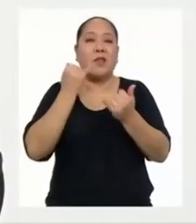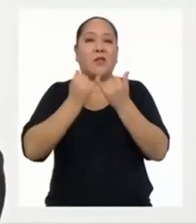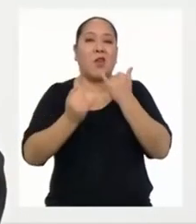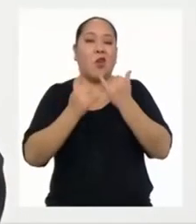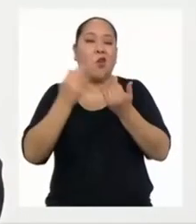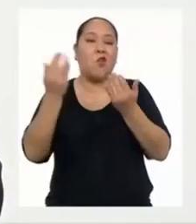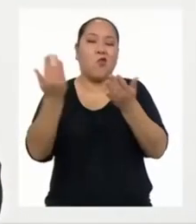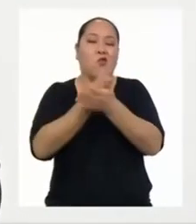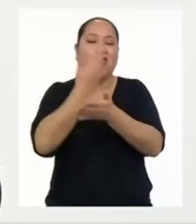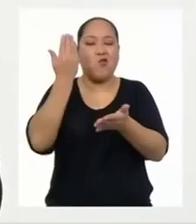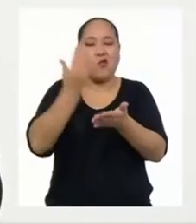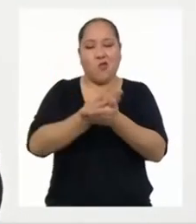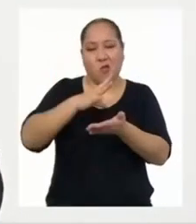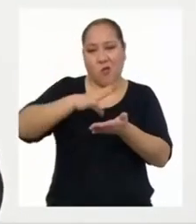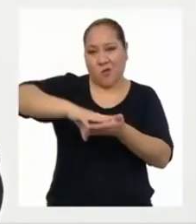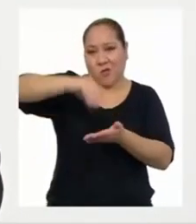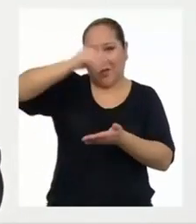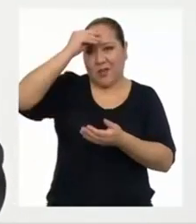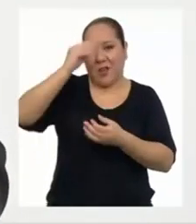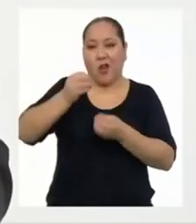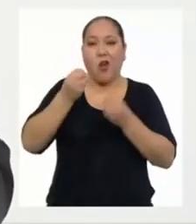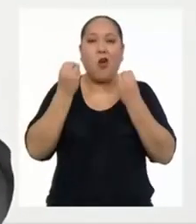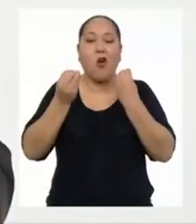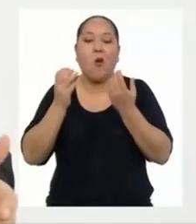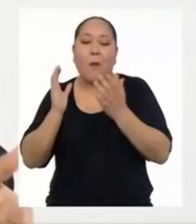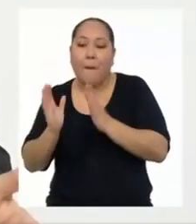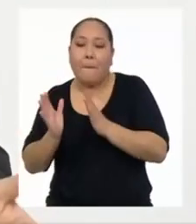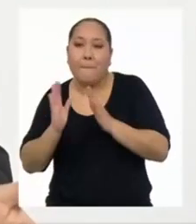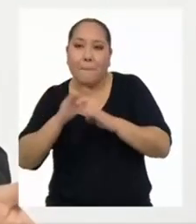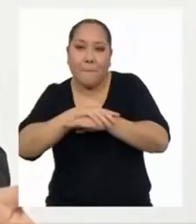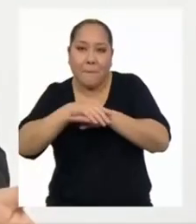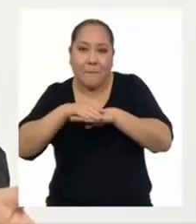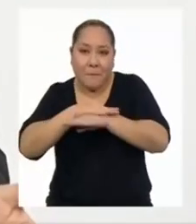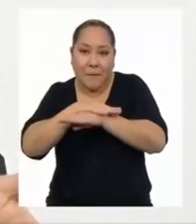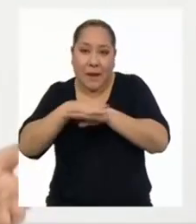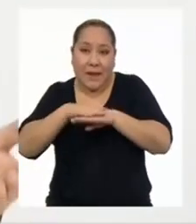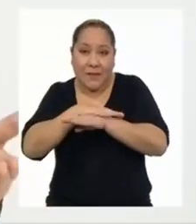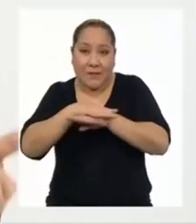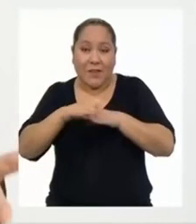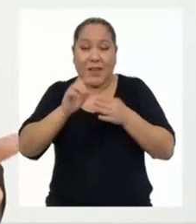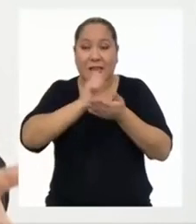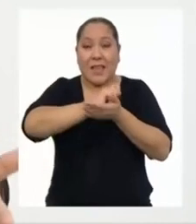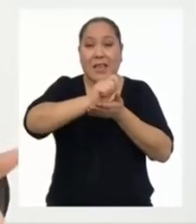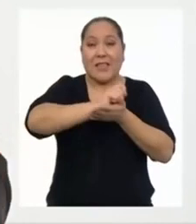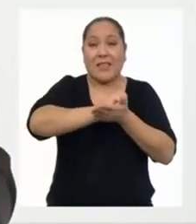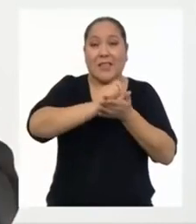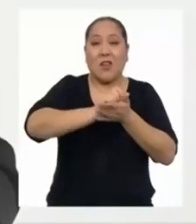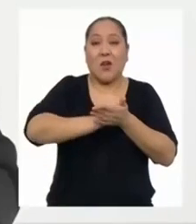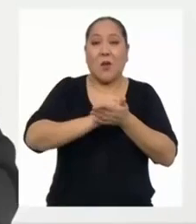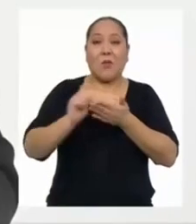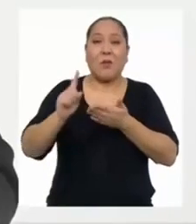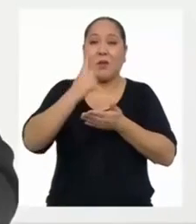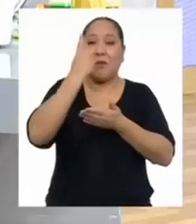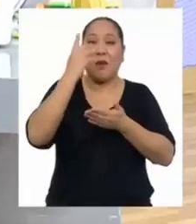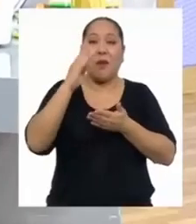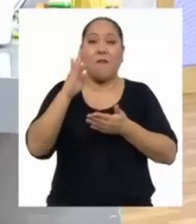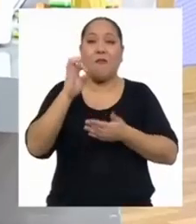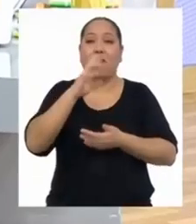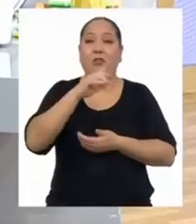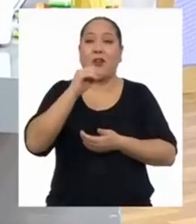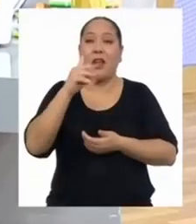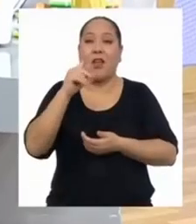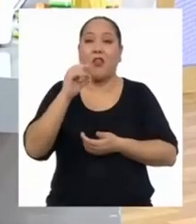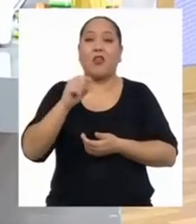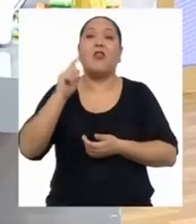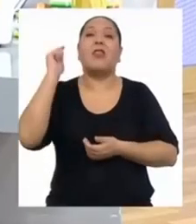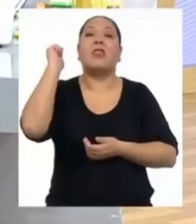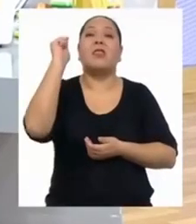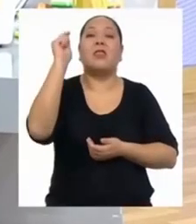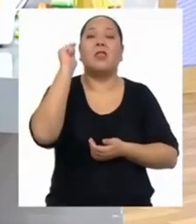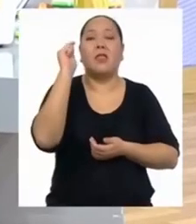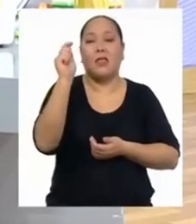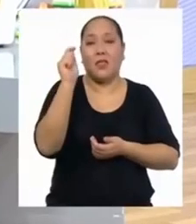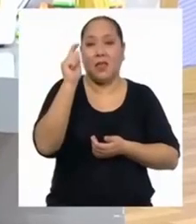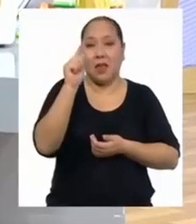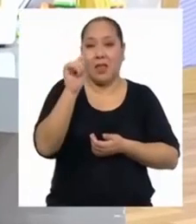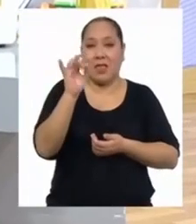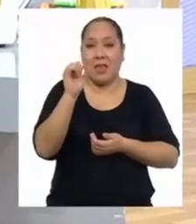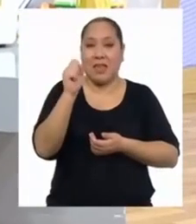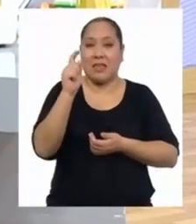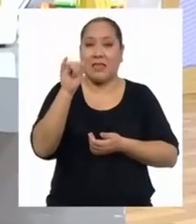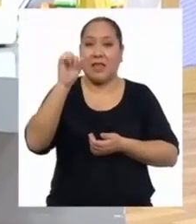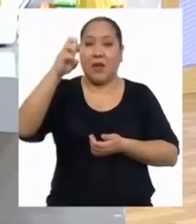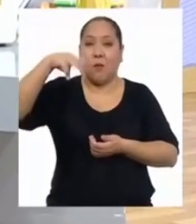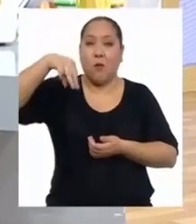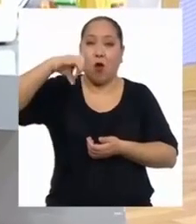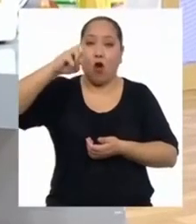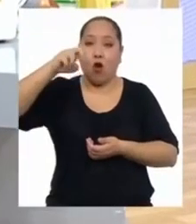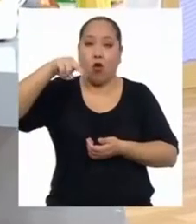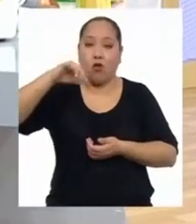aprendizaje. ¿Cómo planificamos y escribimos nuestro primer borrador del testimonio? ¿Quién sabe? El testimonio te podría